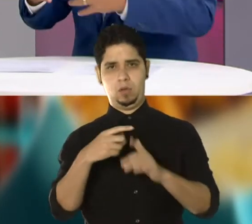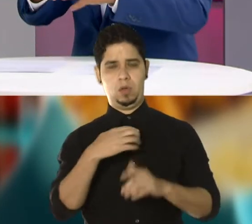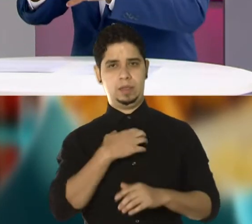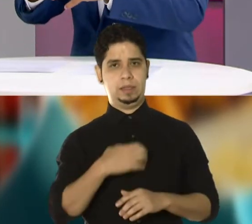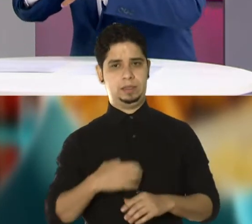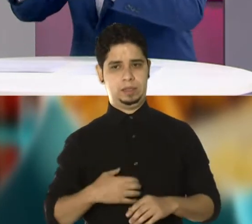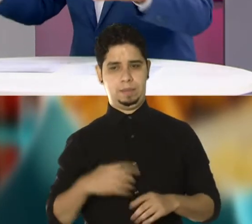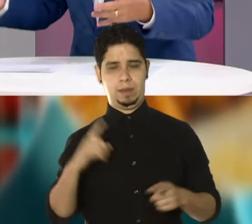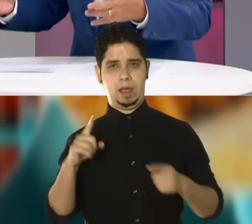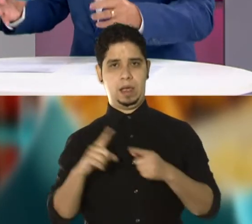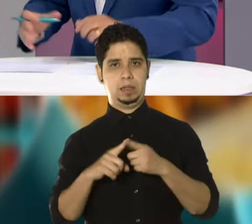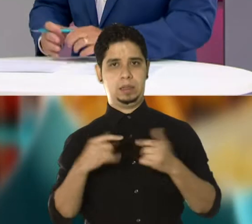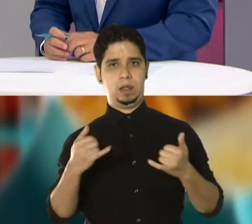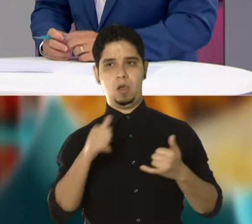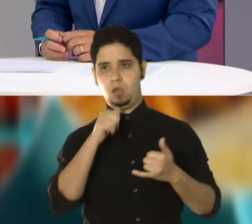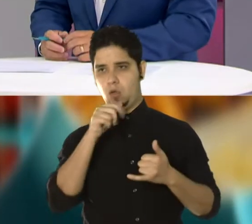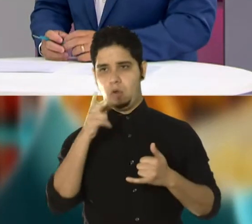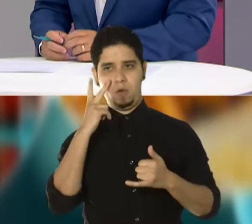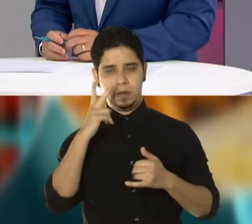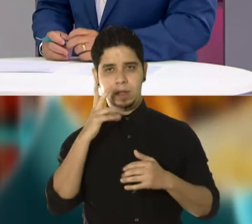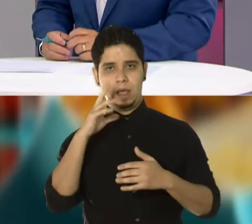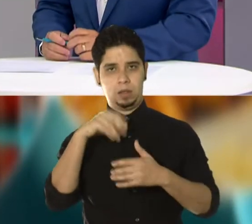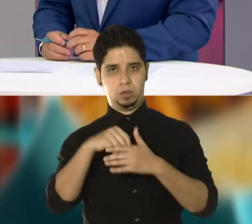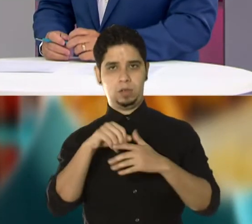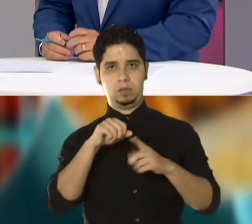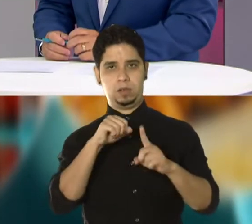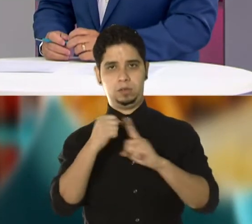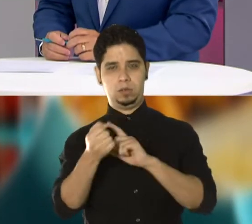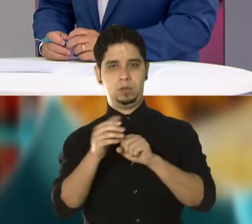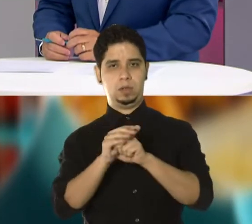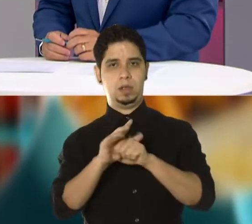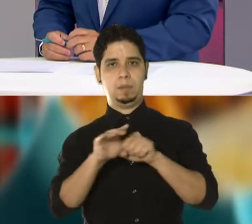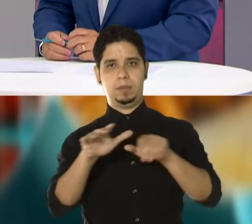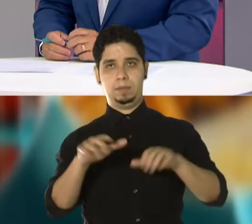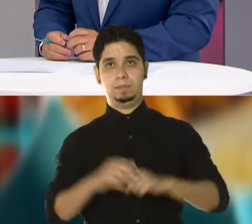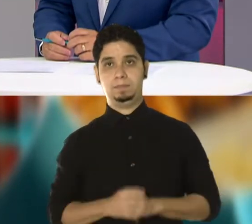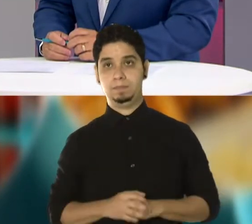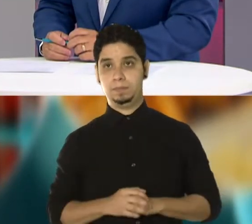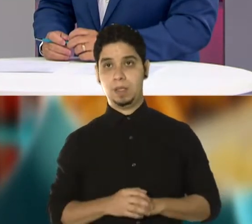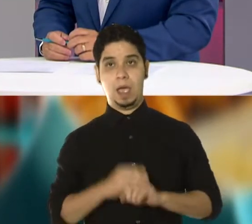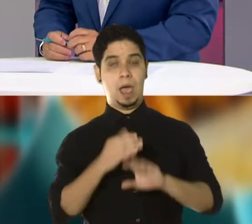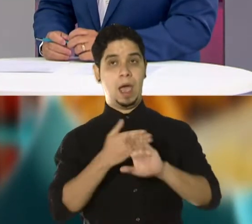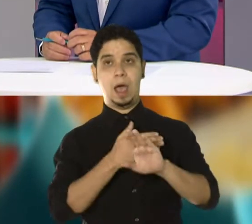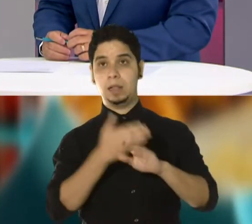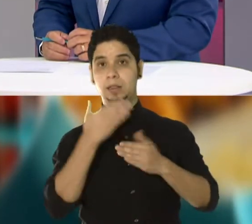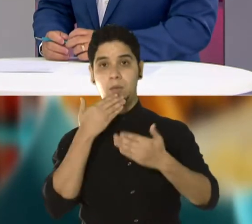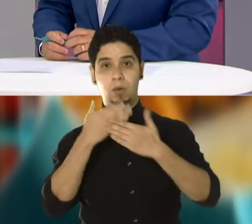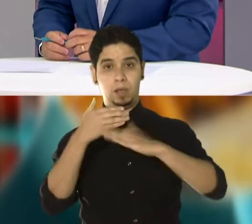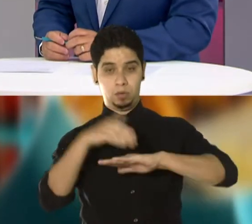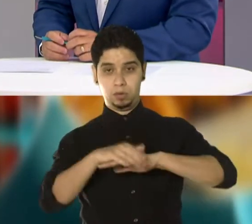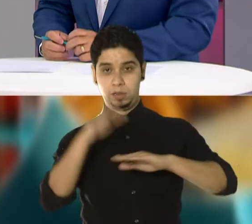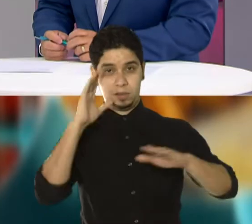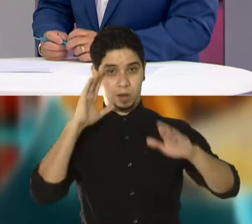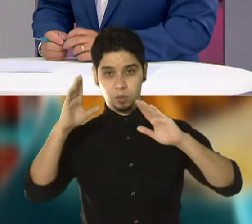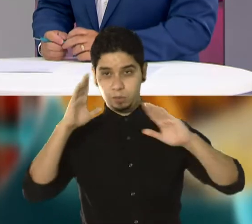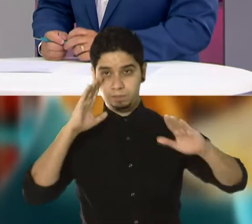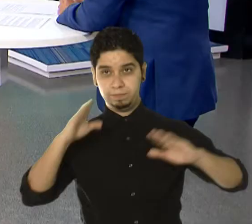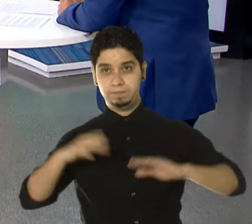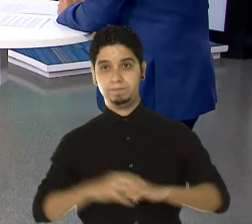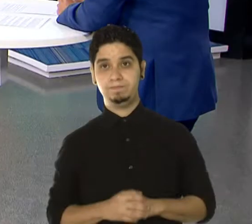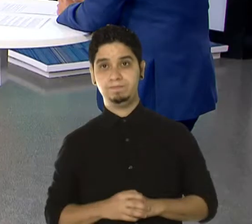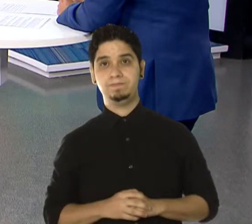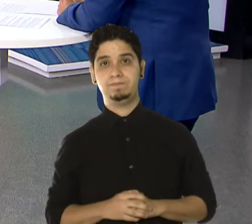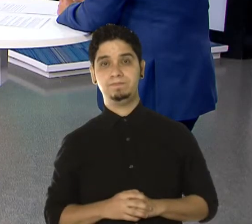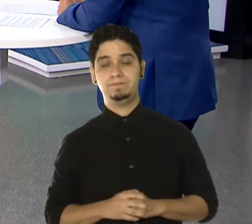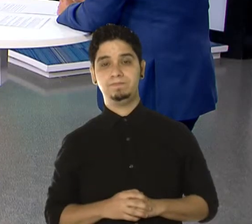visto dentro del boom de la pandemia. Bueno, es que buenas noches primero que nada, gracias por la invitación. Sí. La verdad